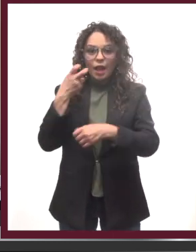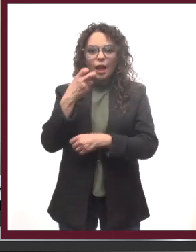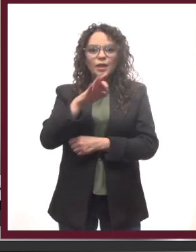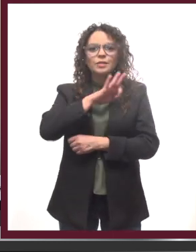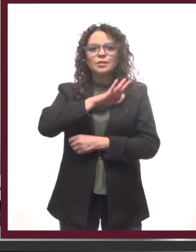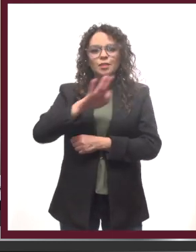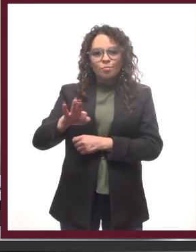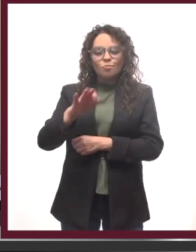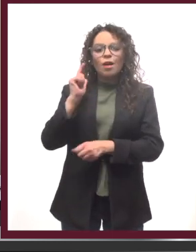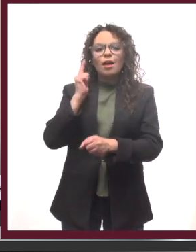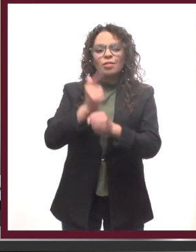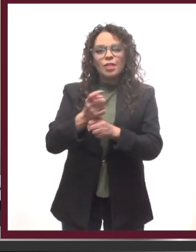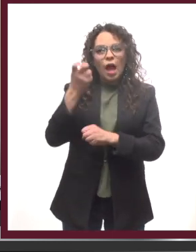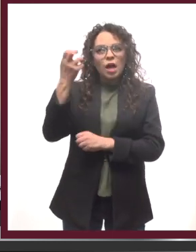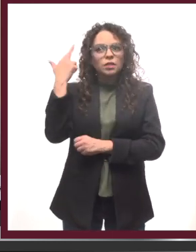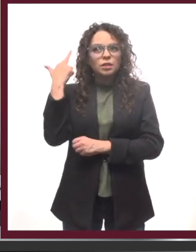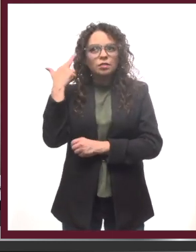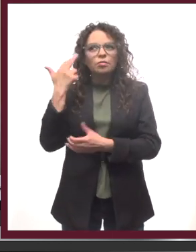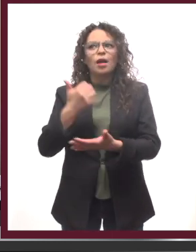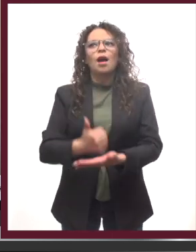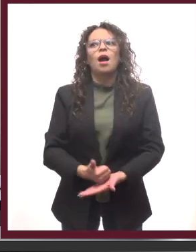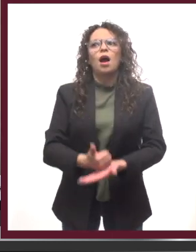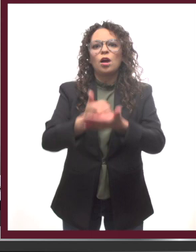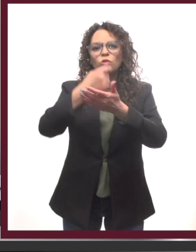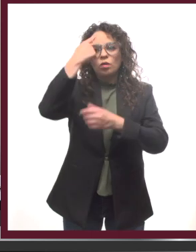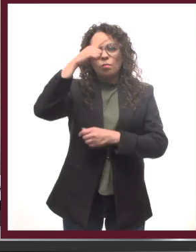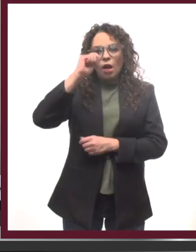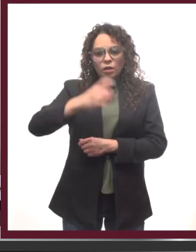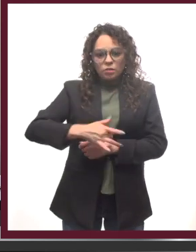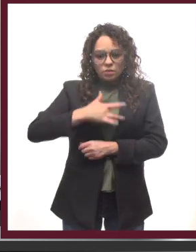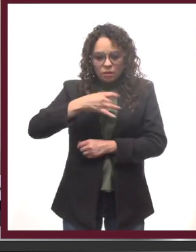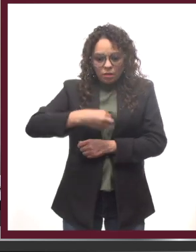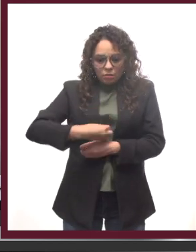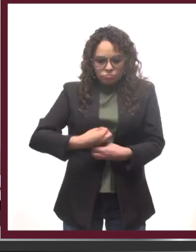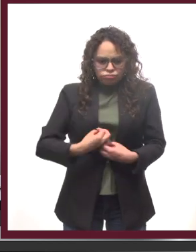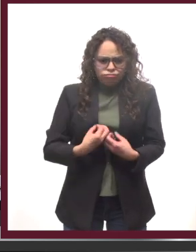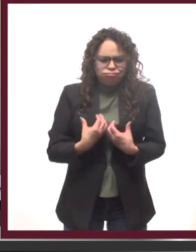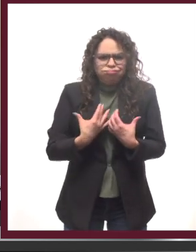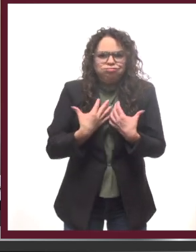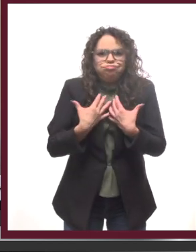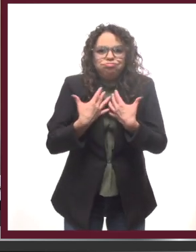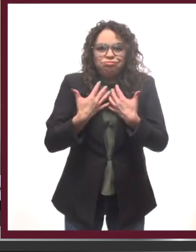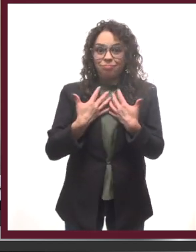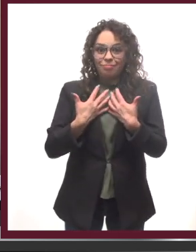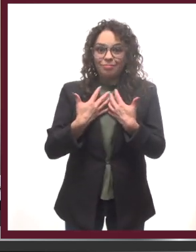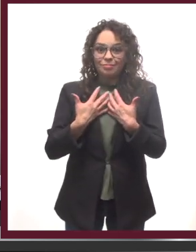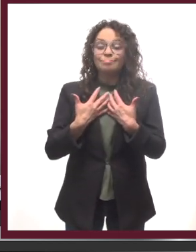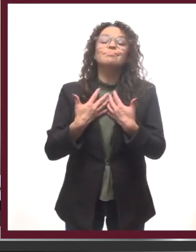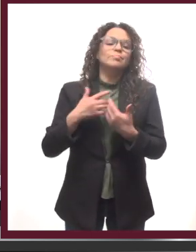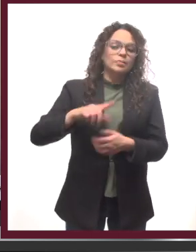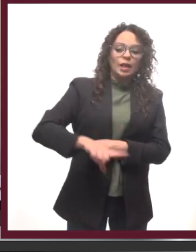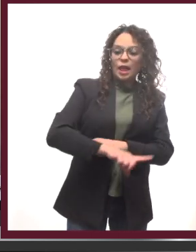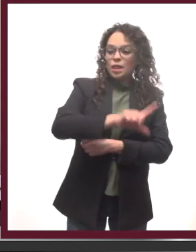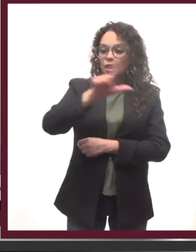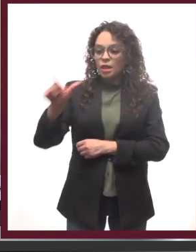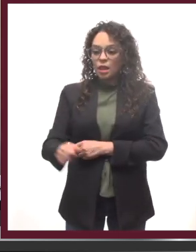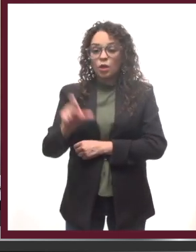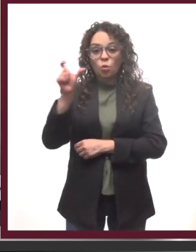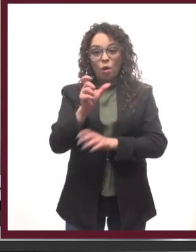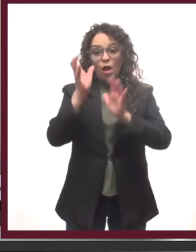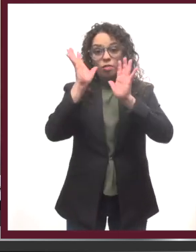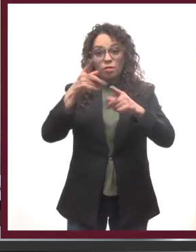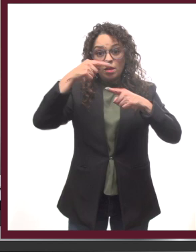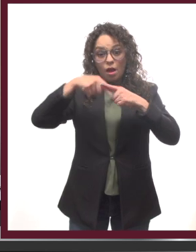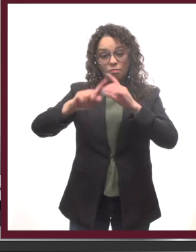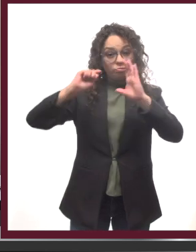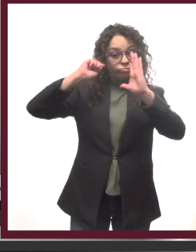puede ayudarte puede aportar ese sonido a generar una emoción o a exaltarla, ¿no? Después, en el